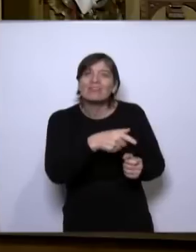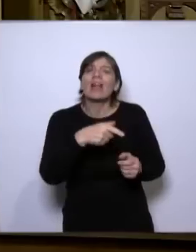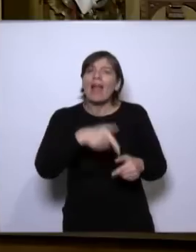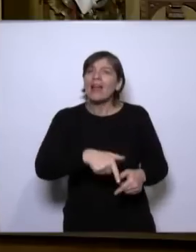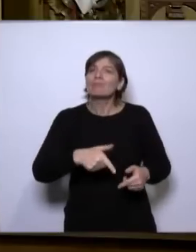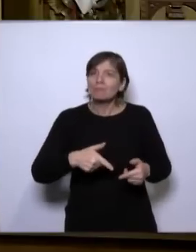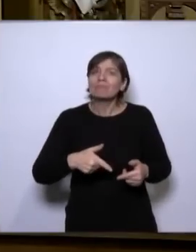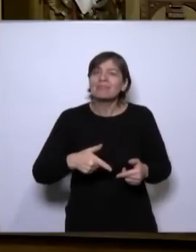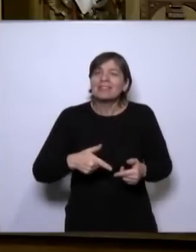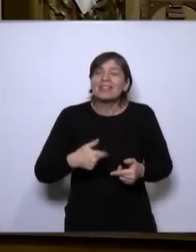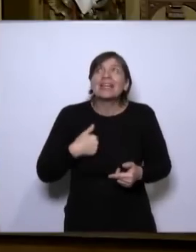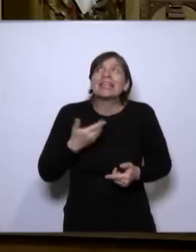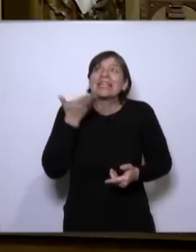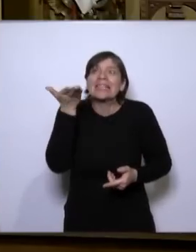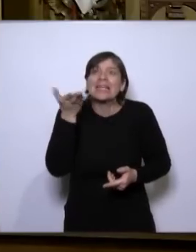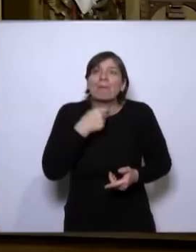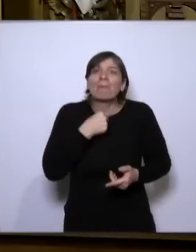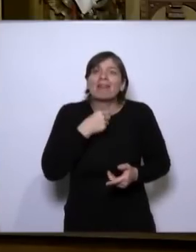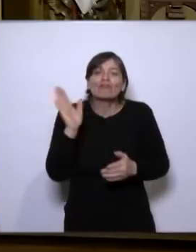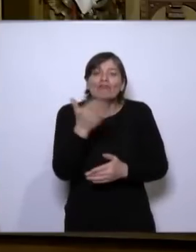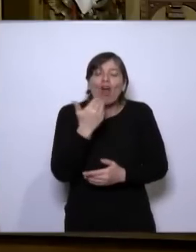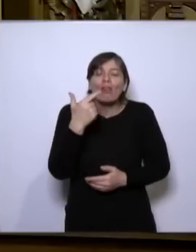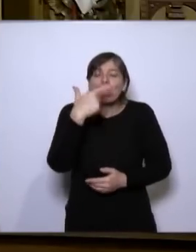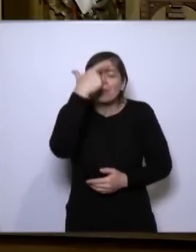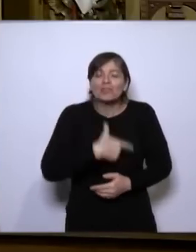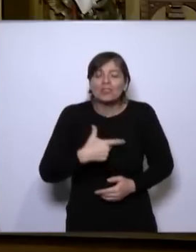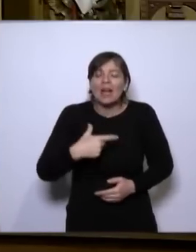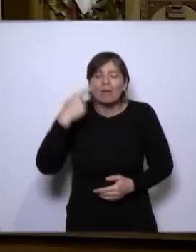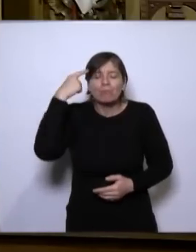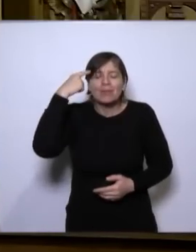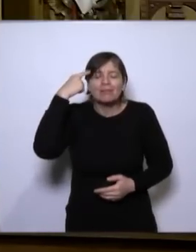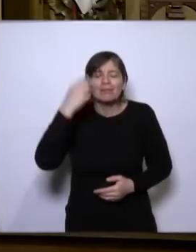Él se anima a pedirle lo que todo hombre de fe aspira.